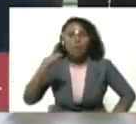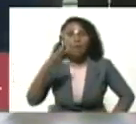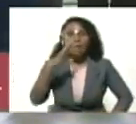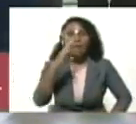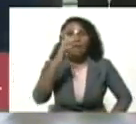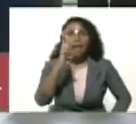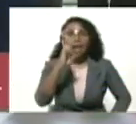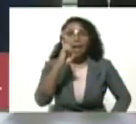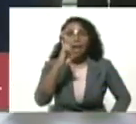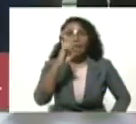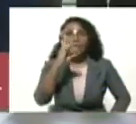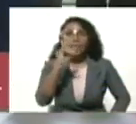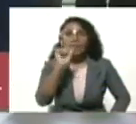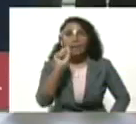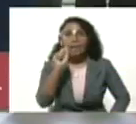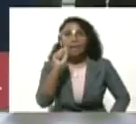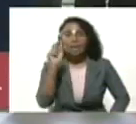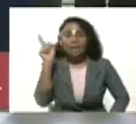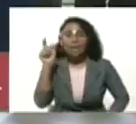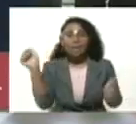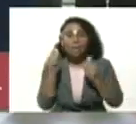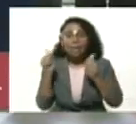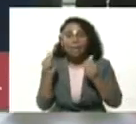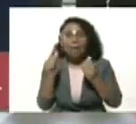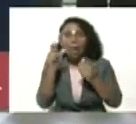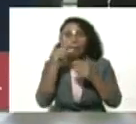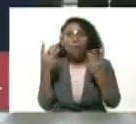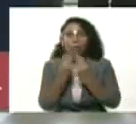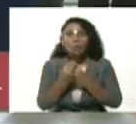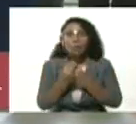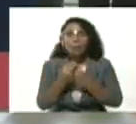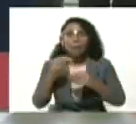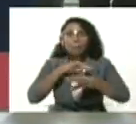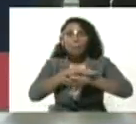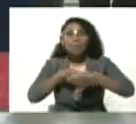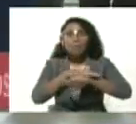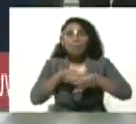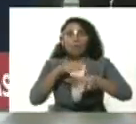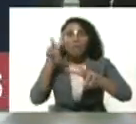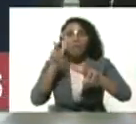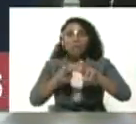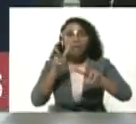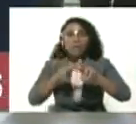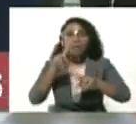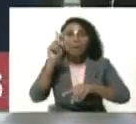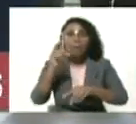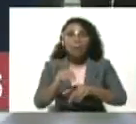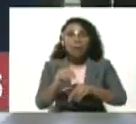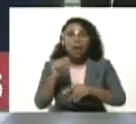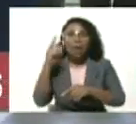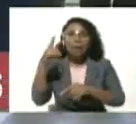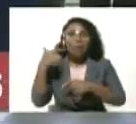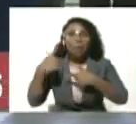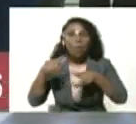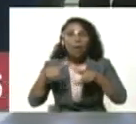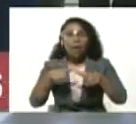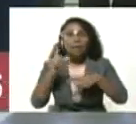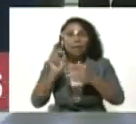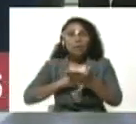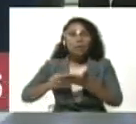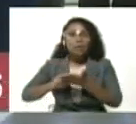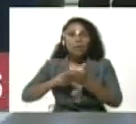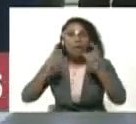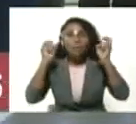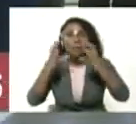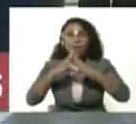los Andes. Ildemaro Villarruel, ministro de Vivienda, que está en el sitio, porque tenemos que resolver el tema